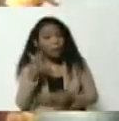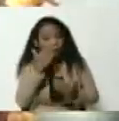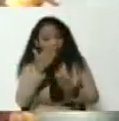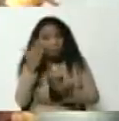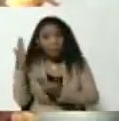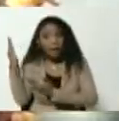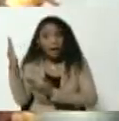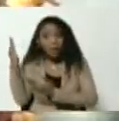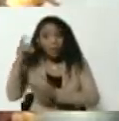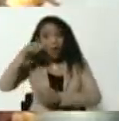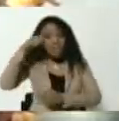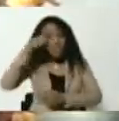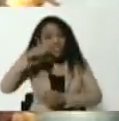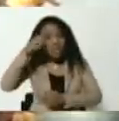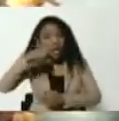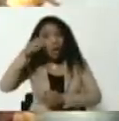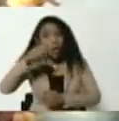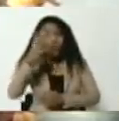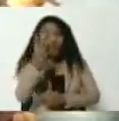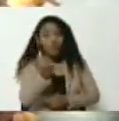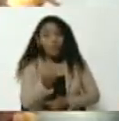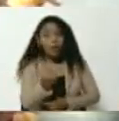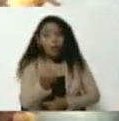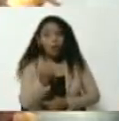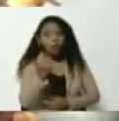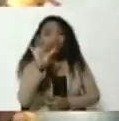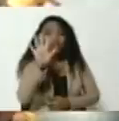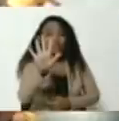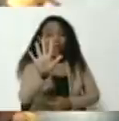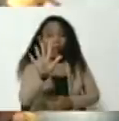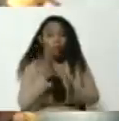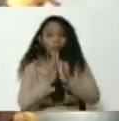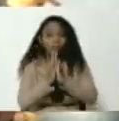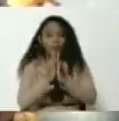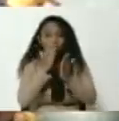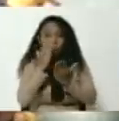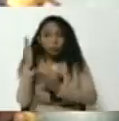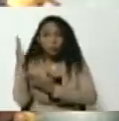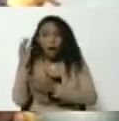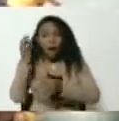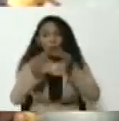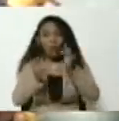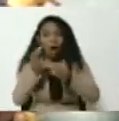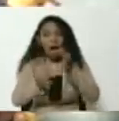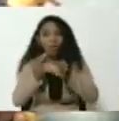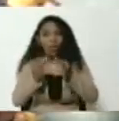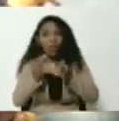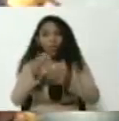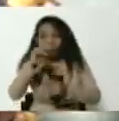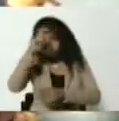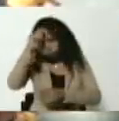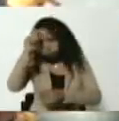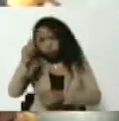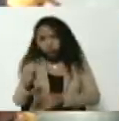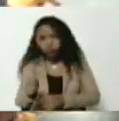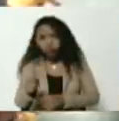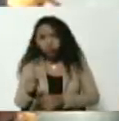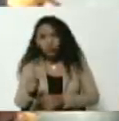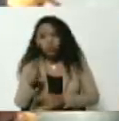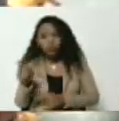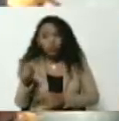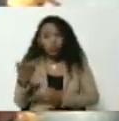veamos el video número 5, por favor, donde el abogado Vidal reconoce